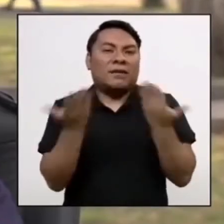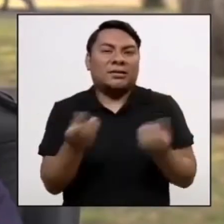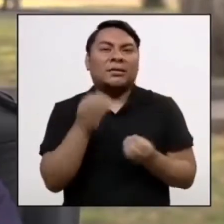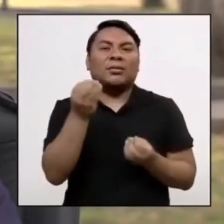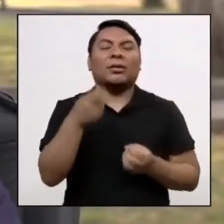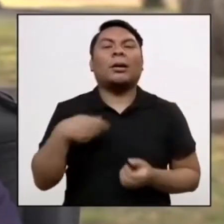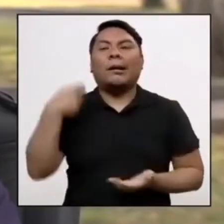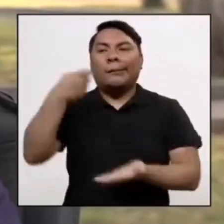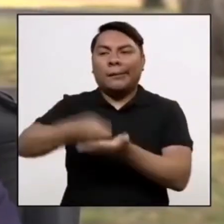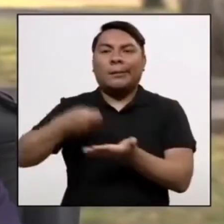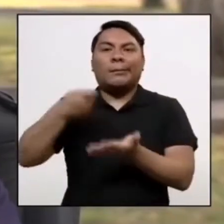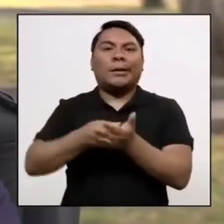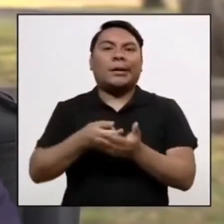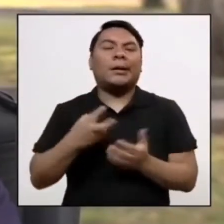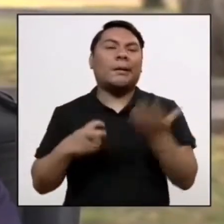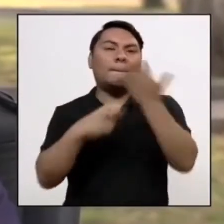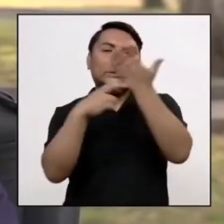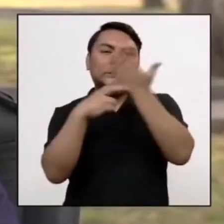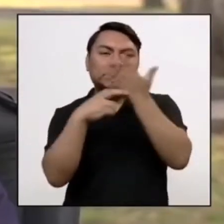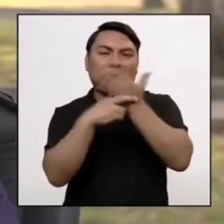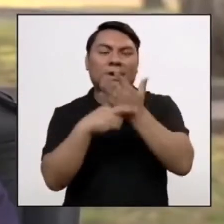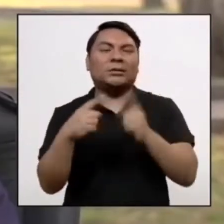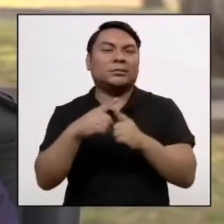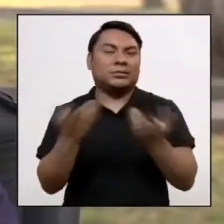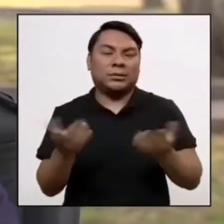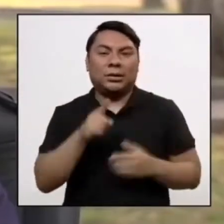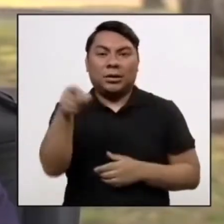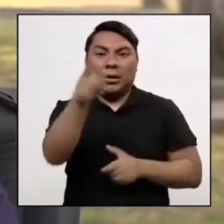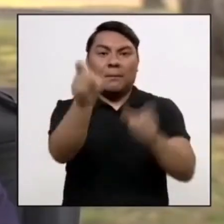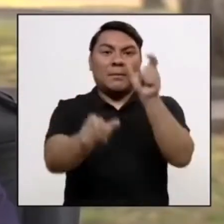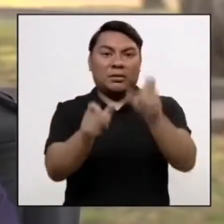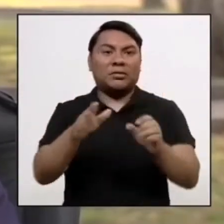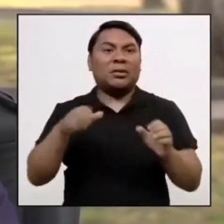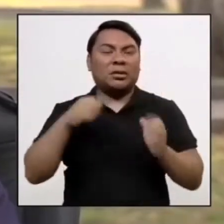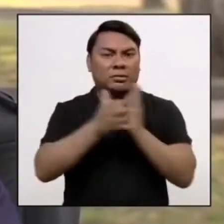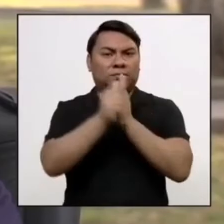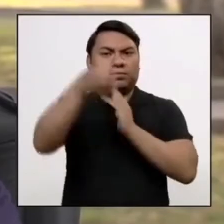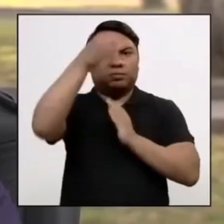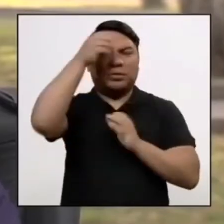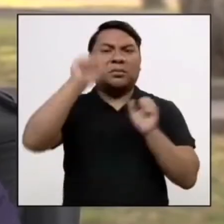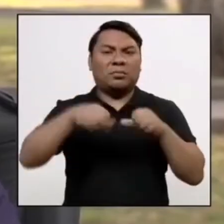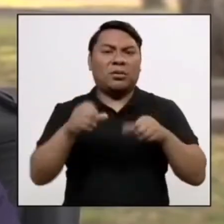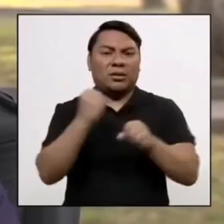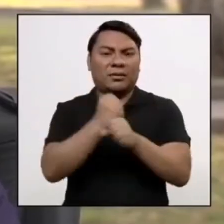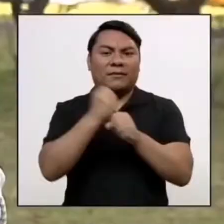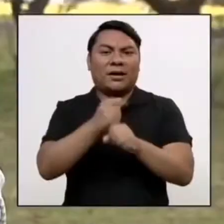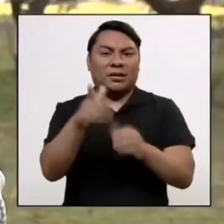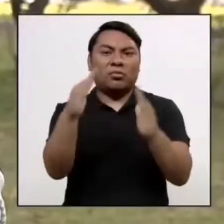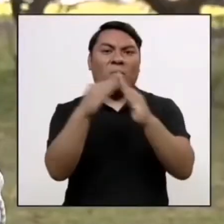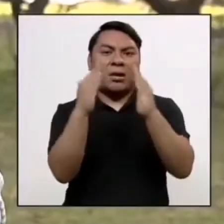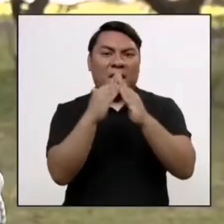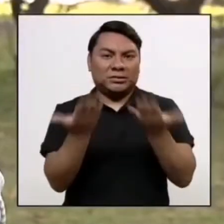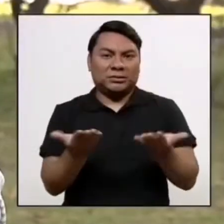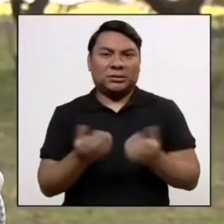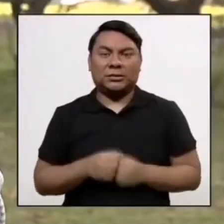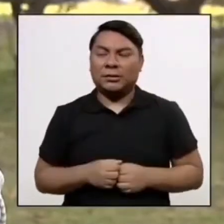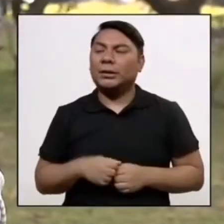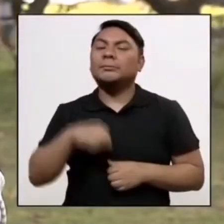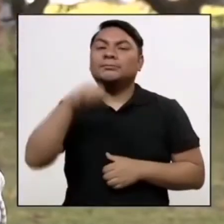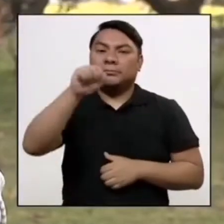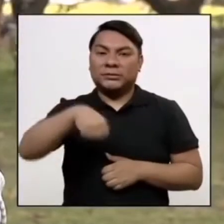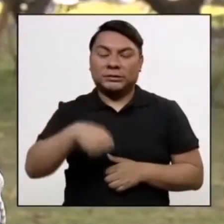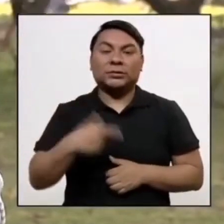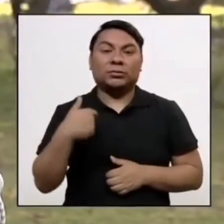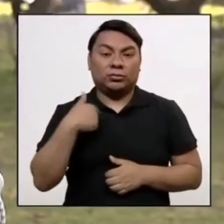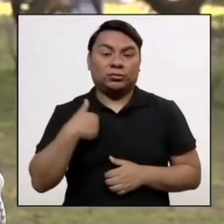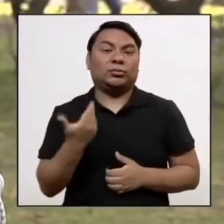están gastando en pasajes. Aparte hay gente muy capacitada que puede realizar este trabajo desde casa, ¿verdad? Bien, nosotros hemos desarrollado